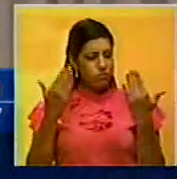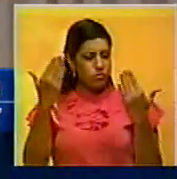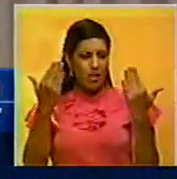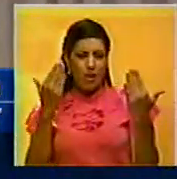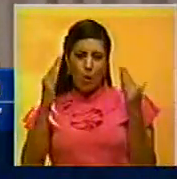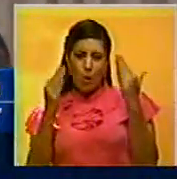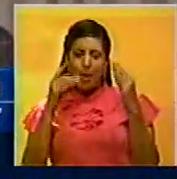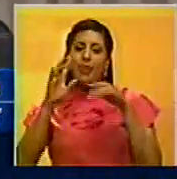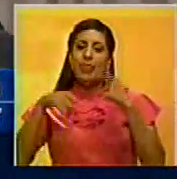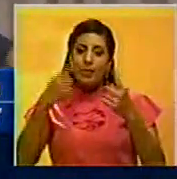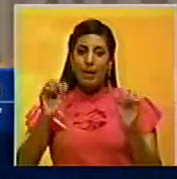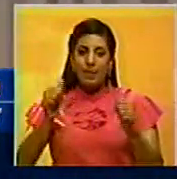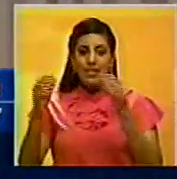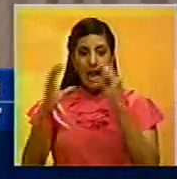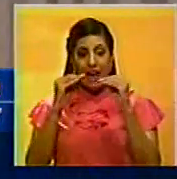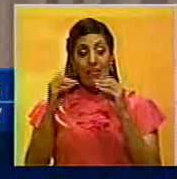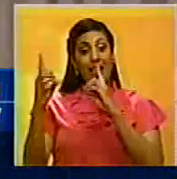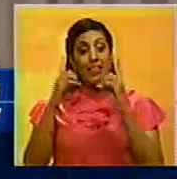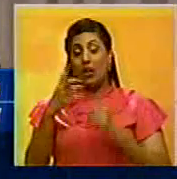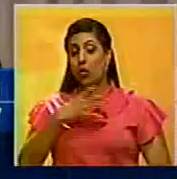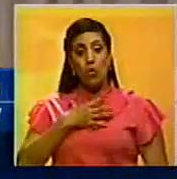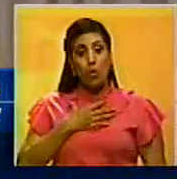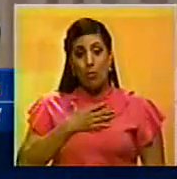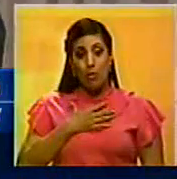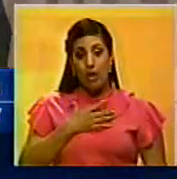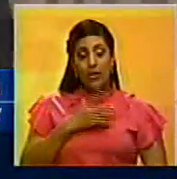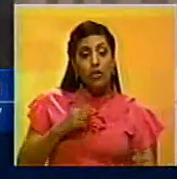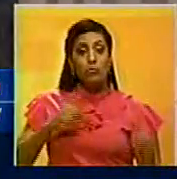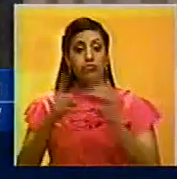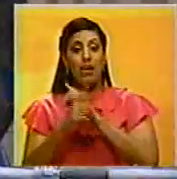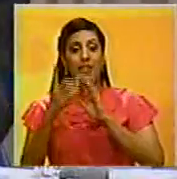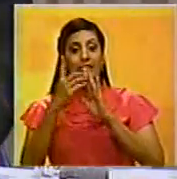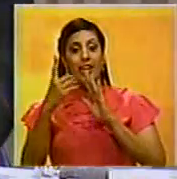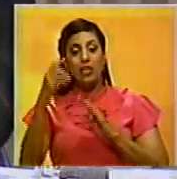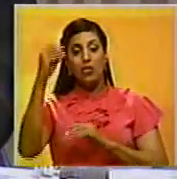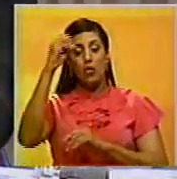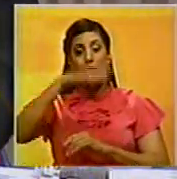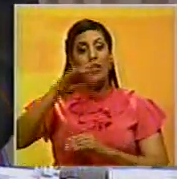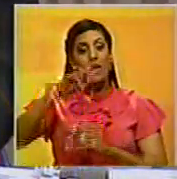conversaciones. Enfatizó que el diálogo no puede ser sustituto del derecho del pueblo a revocar.